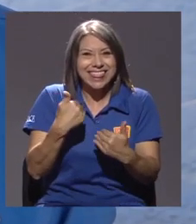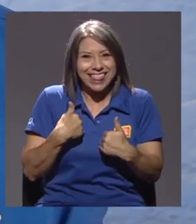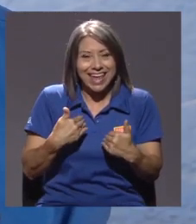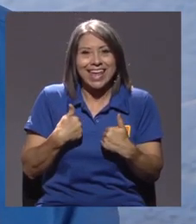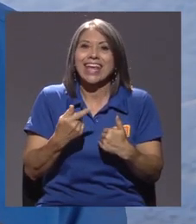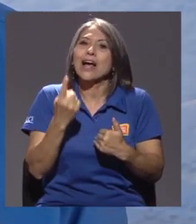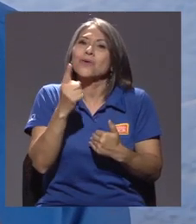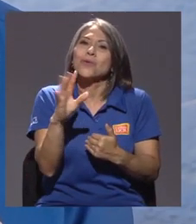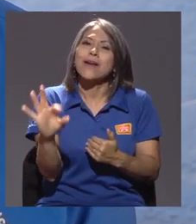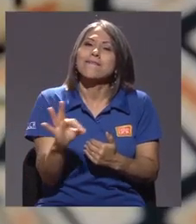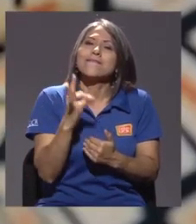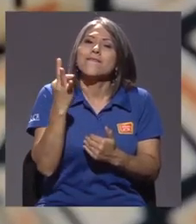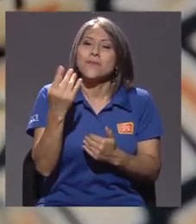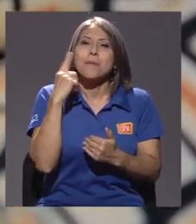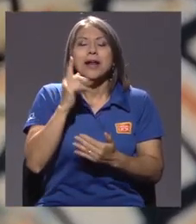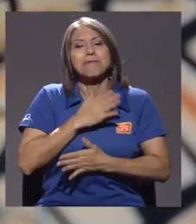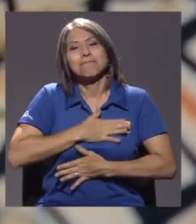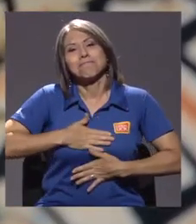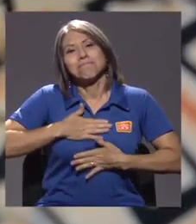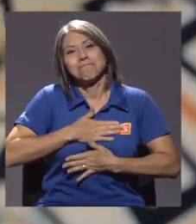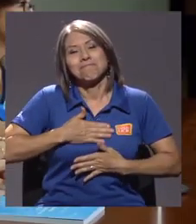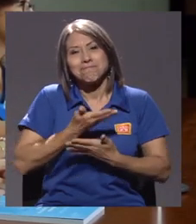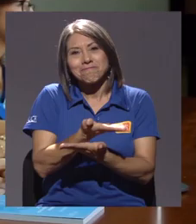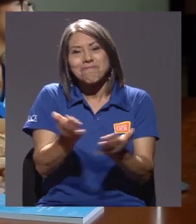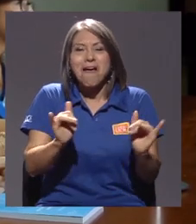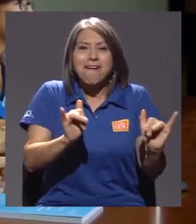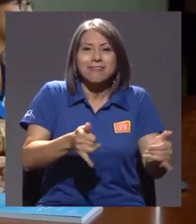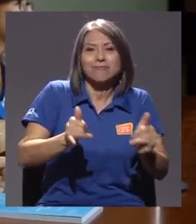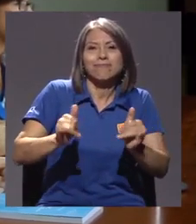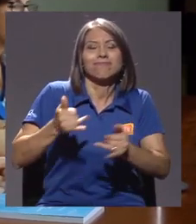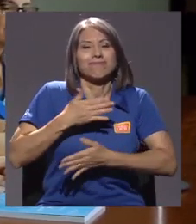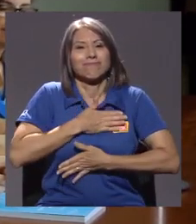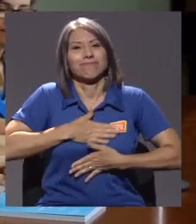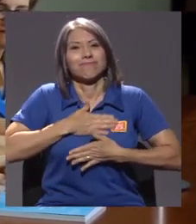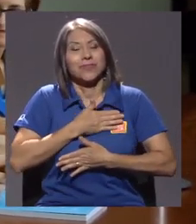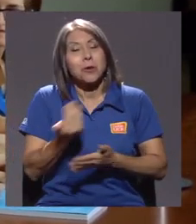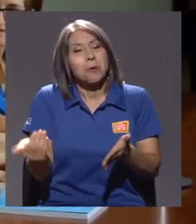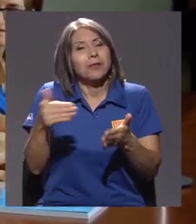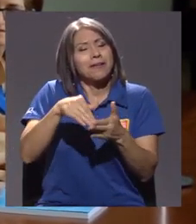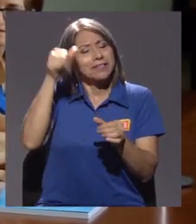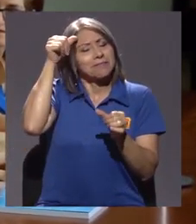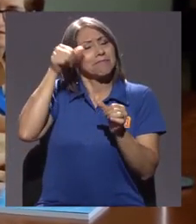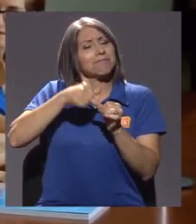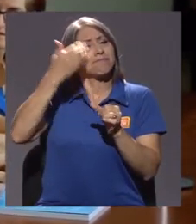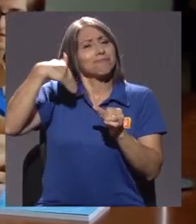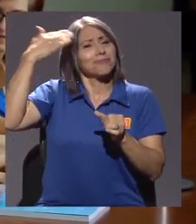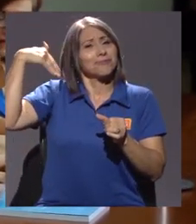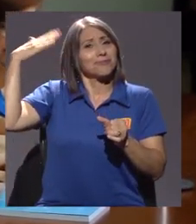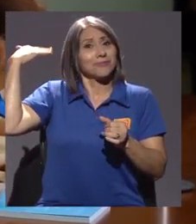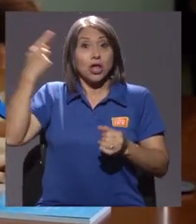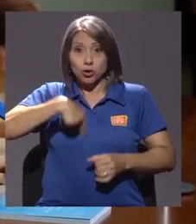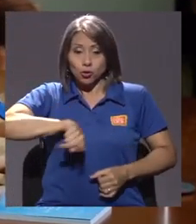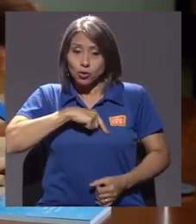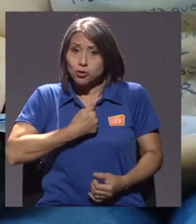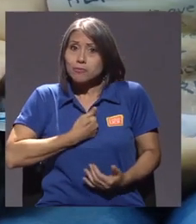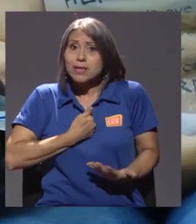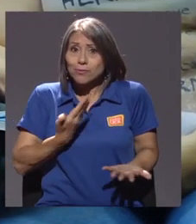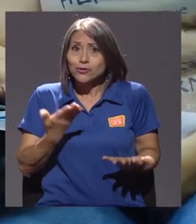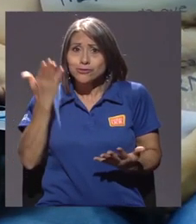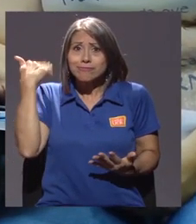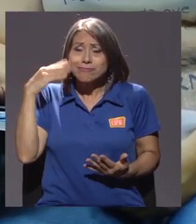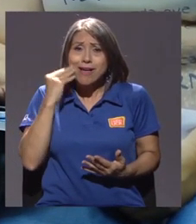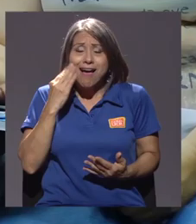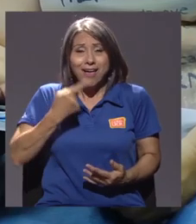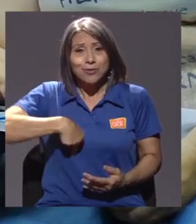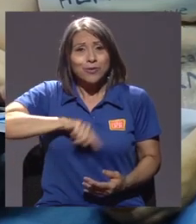brazo una herramienta para entretenerlos, ¿verdad? Y revivir todo eso que vivieron nosotros mismos y